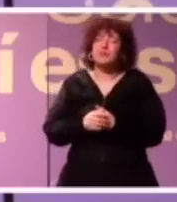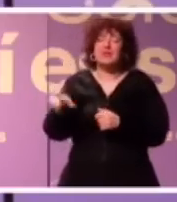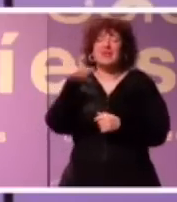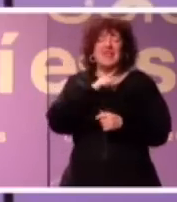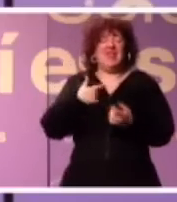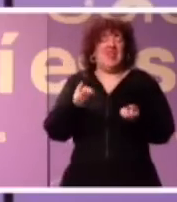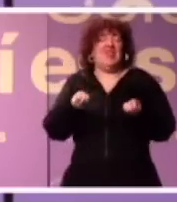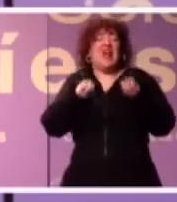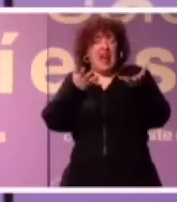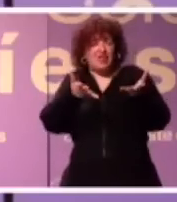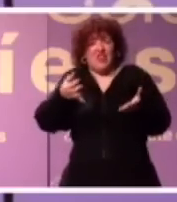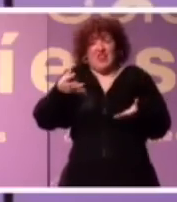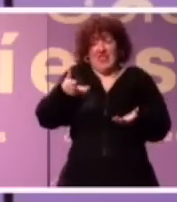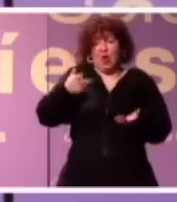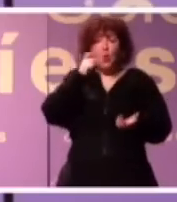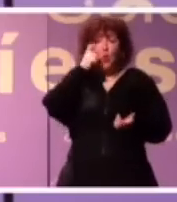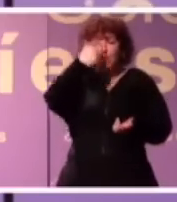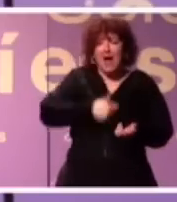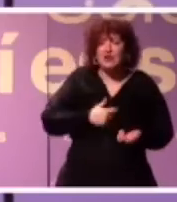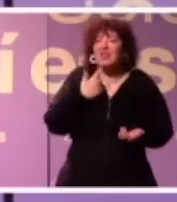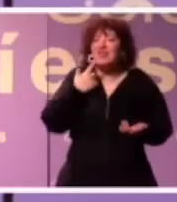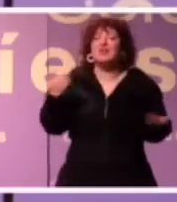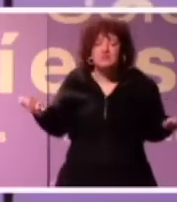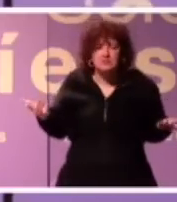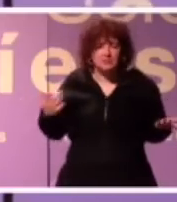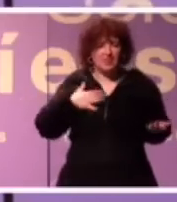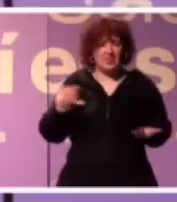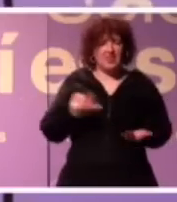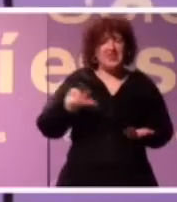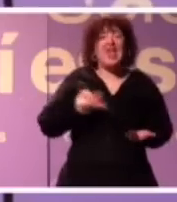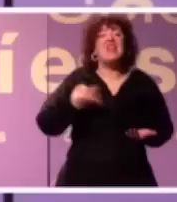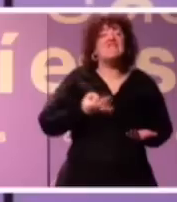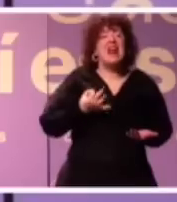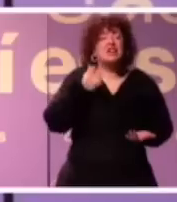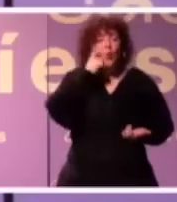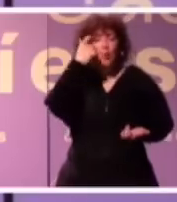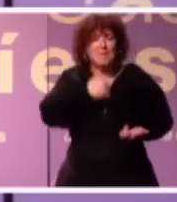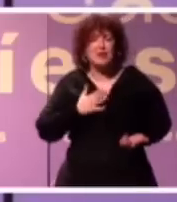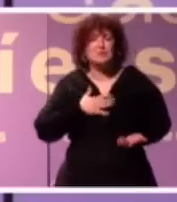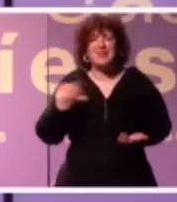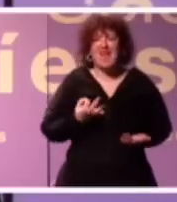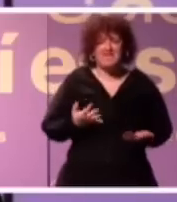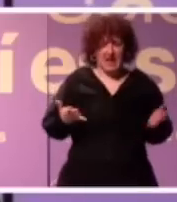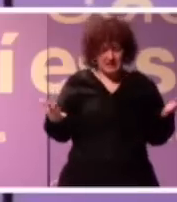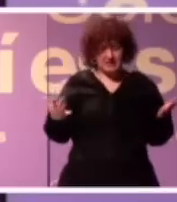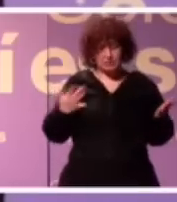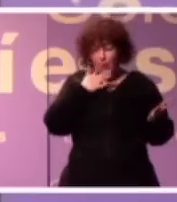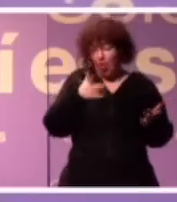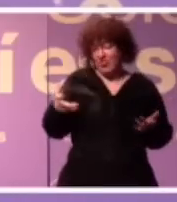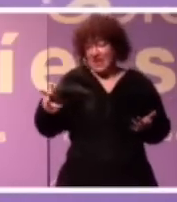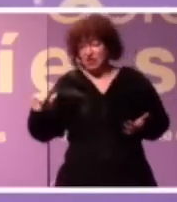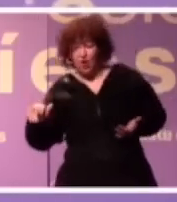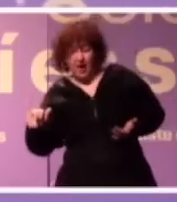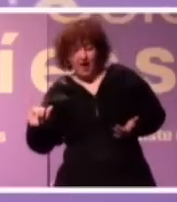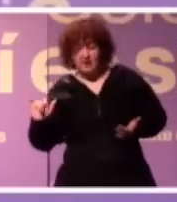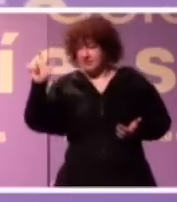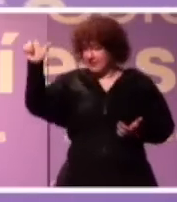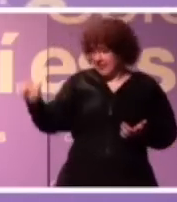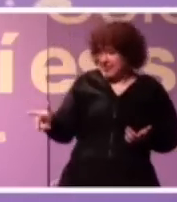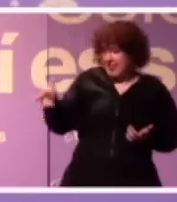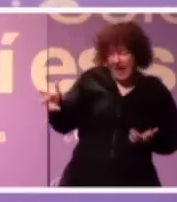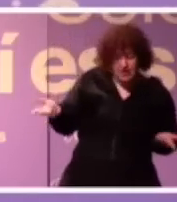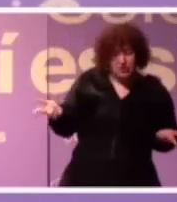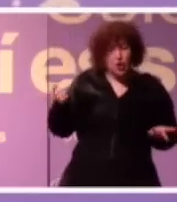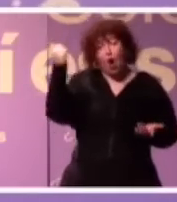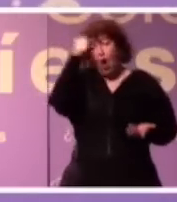los deberes humanos decía para cuándo tu deber es este Por qué Porque hay un derecho del otro un derecho